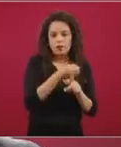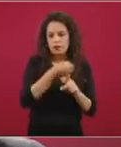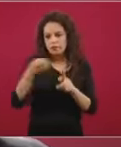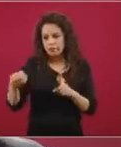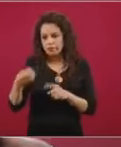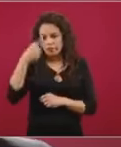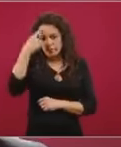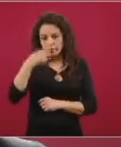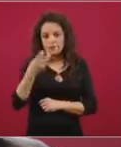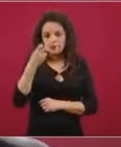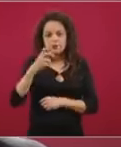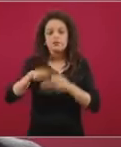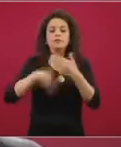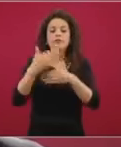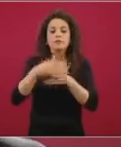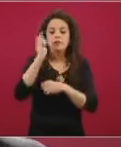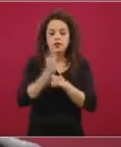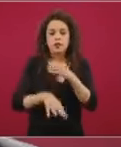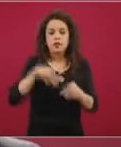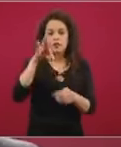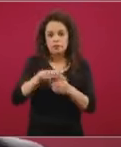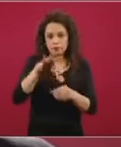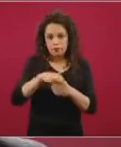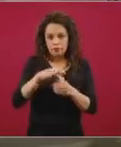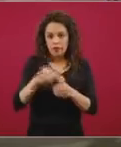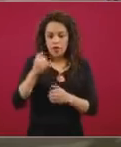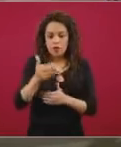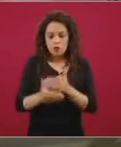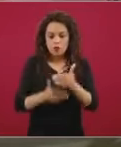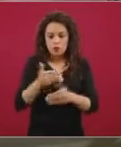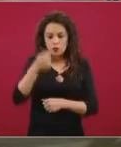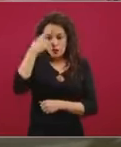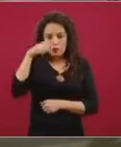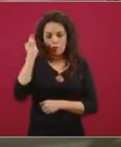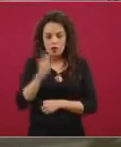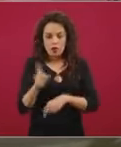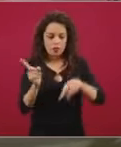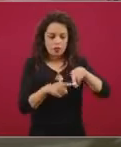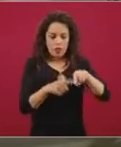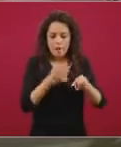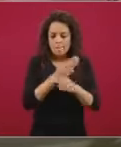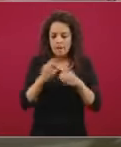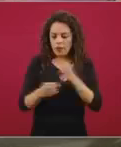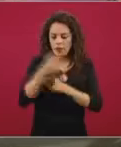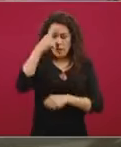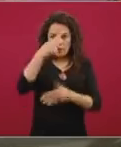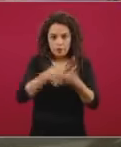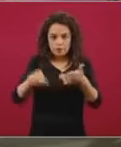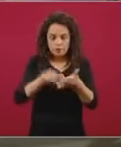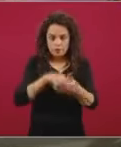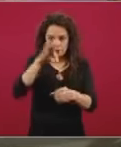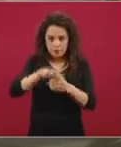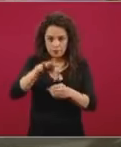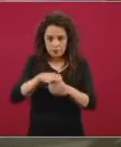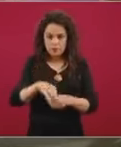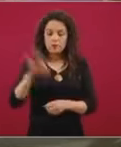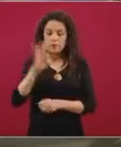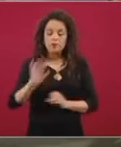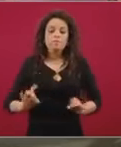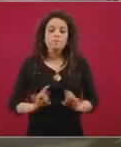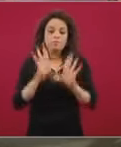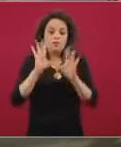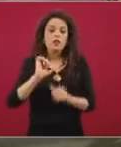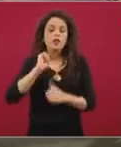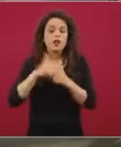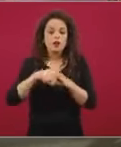emisión del sufragio, y también el proceso después de retiro del material electoral que pudiera implicar ciertos riesgos.